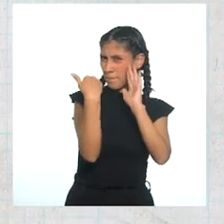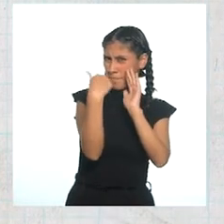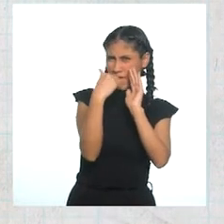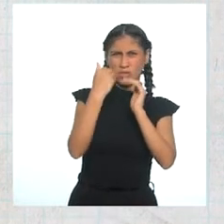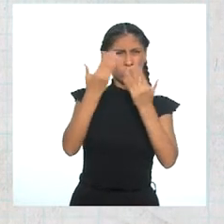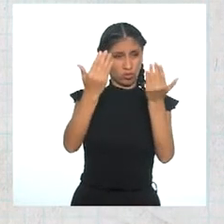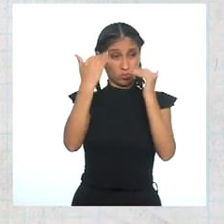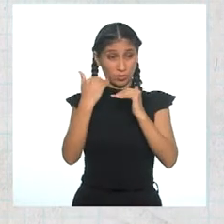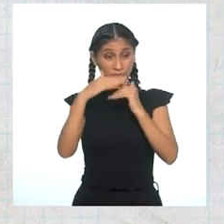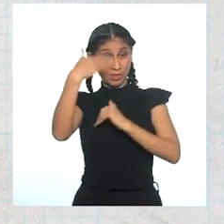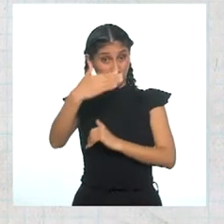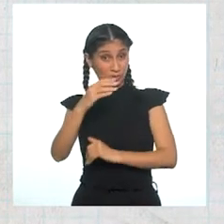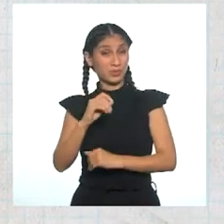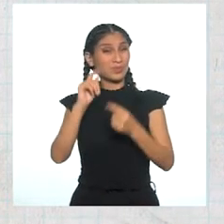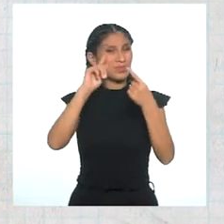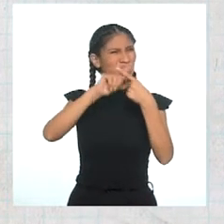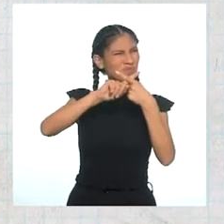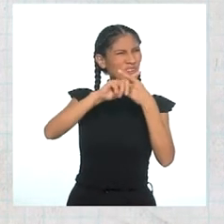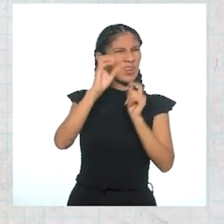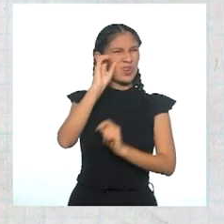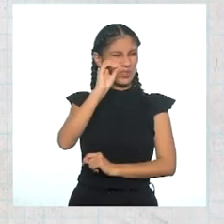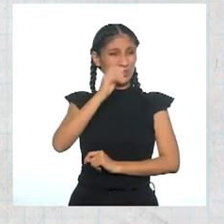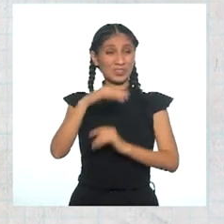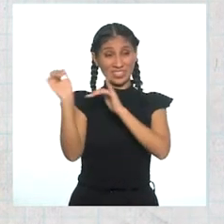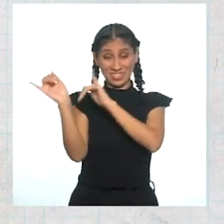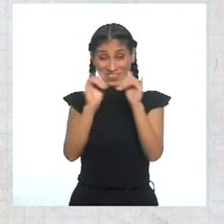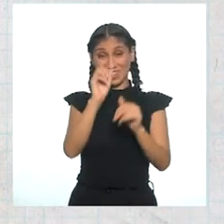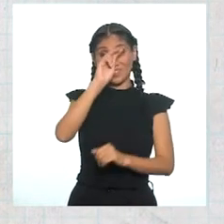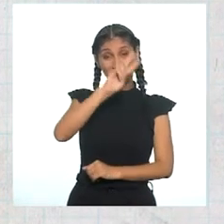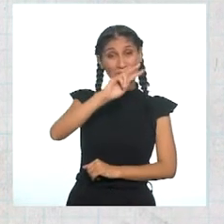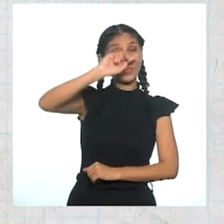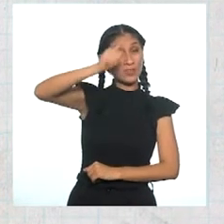capacidad del vaso por 8, tenemos